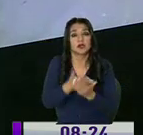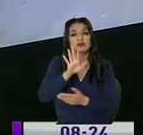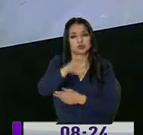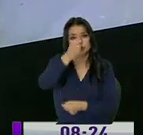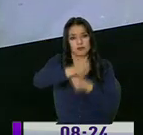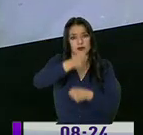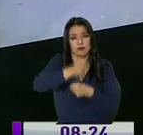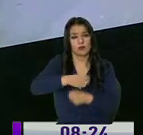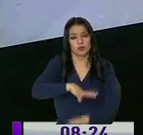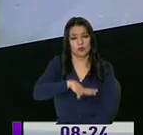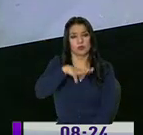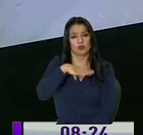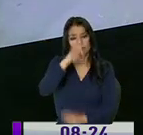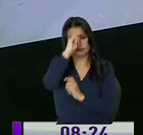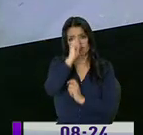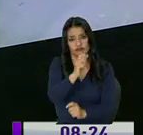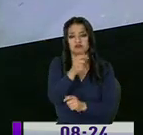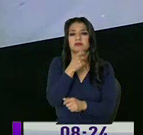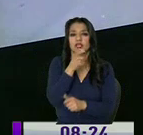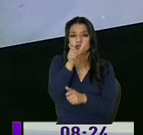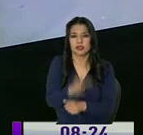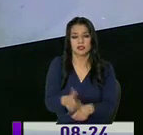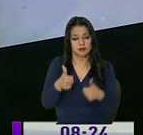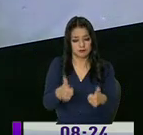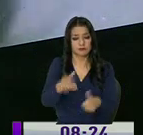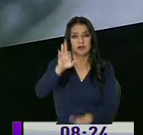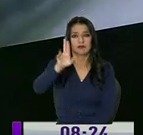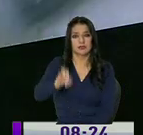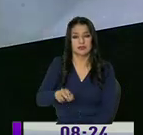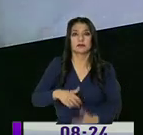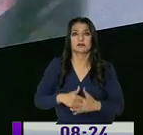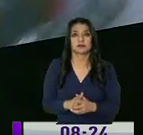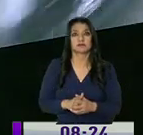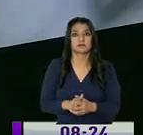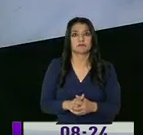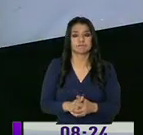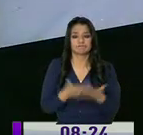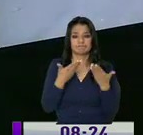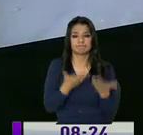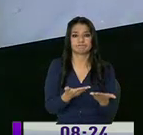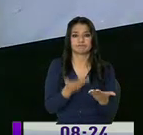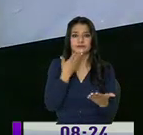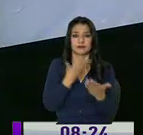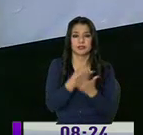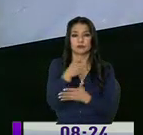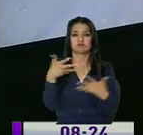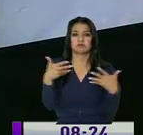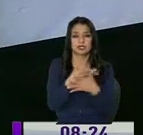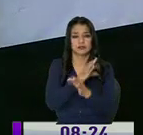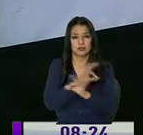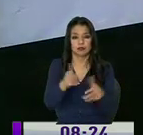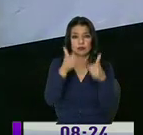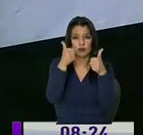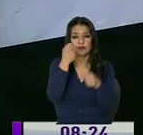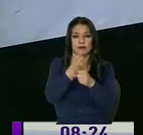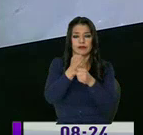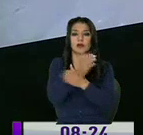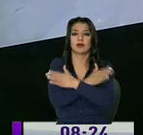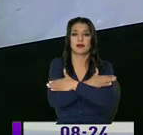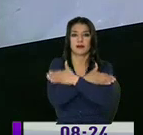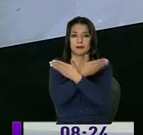orgullosos de ti, ¿ah? Esa es la clase de periodista que también se necesita, que se le jueguen por la ciudadanía, que no tengan miedo. Le mando un abrazo grande,